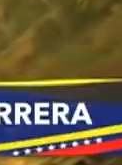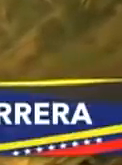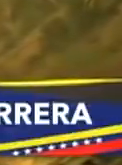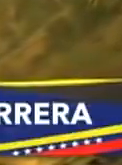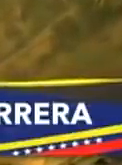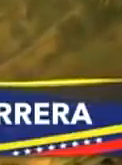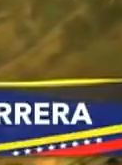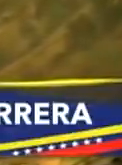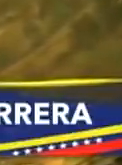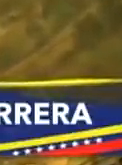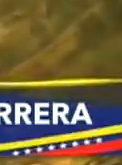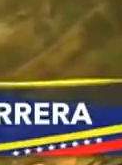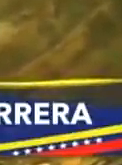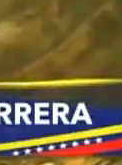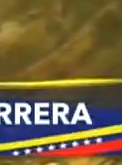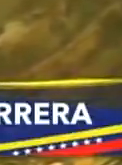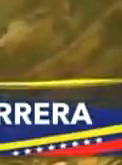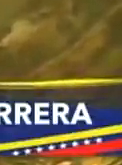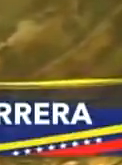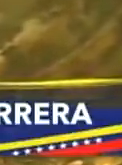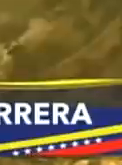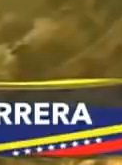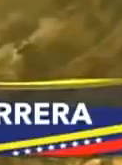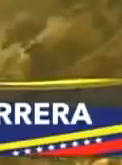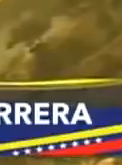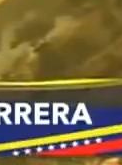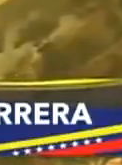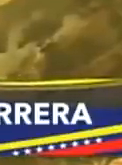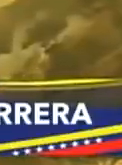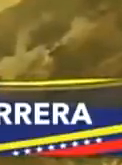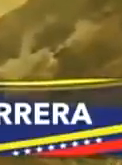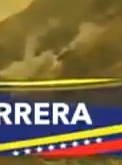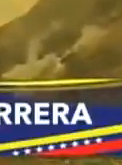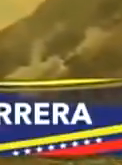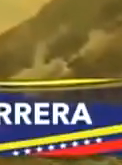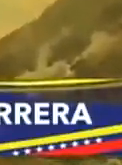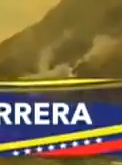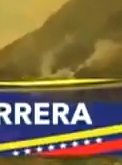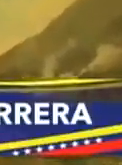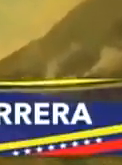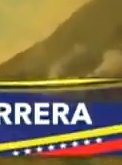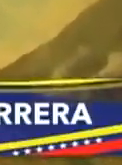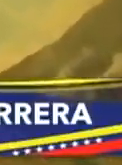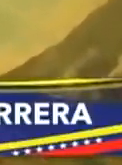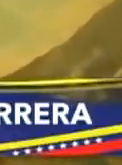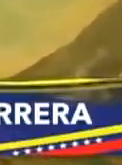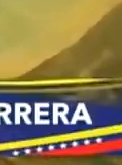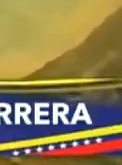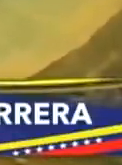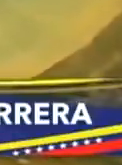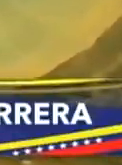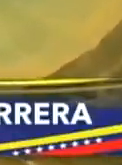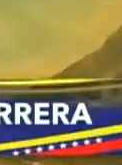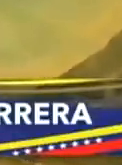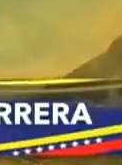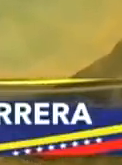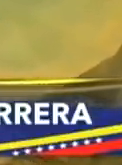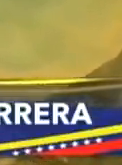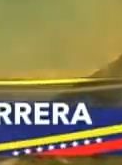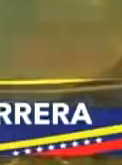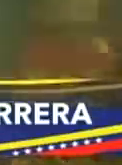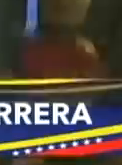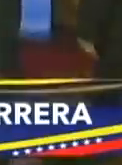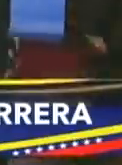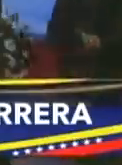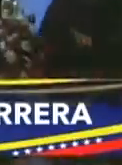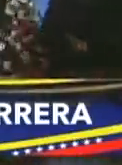una figura insigne del periodismo venezolano. Hay que rescatar ese legado, como en horas más tempranas lo destacaba el capitán Diosdado